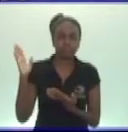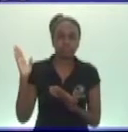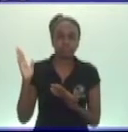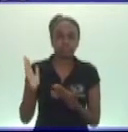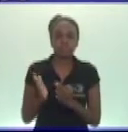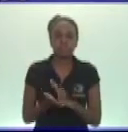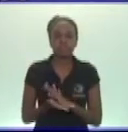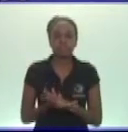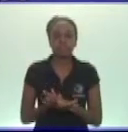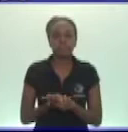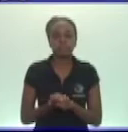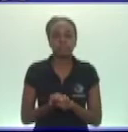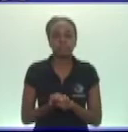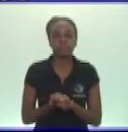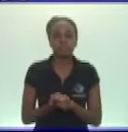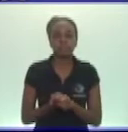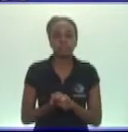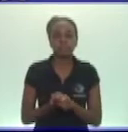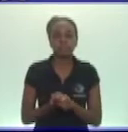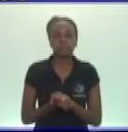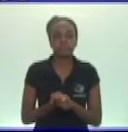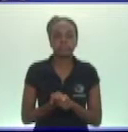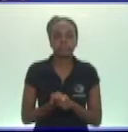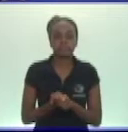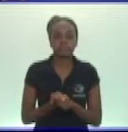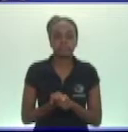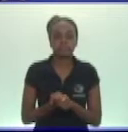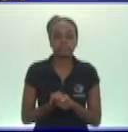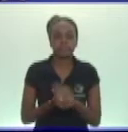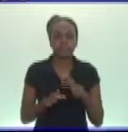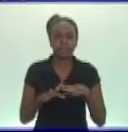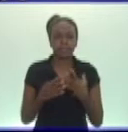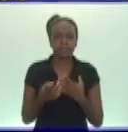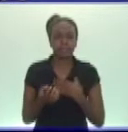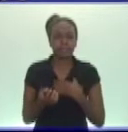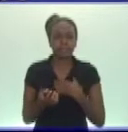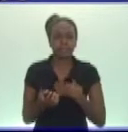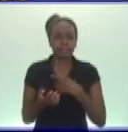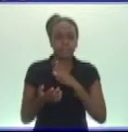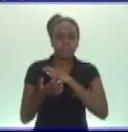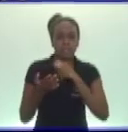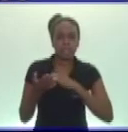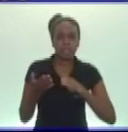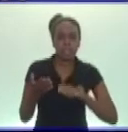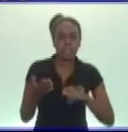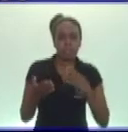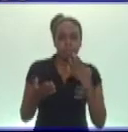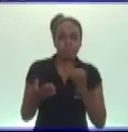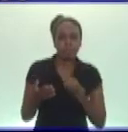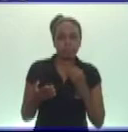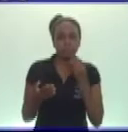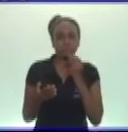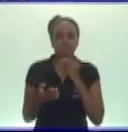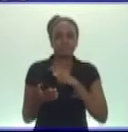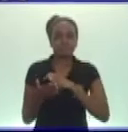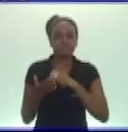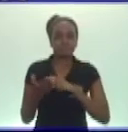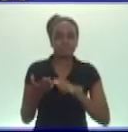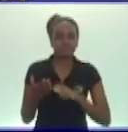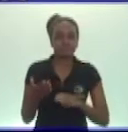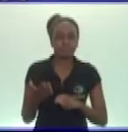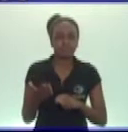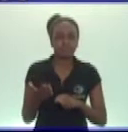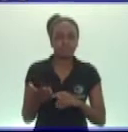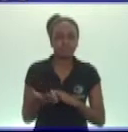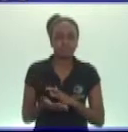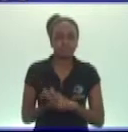lo irracional dentro de la obra y la intención que tiene el escritor de utilizar precisamente esta técnica del absurdo.